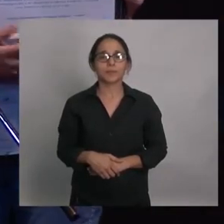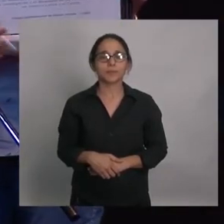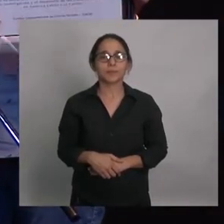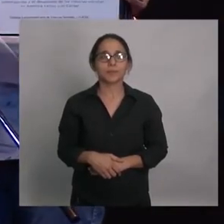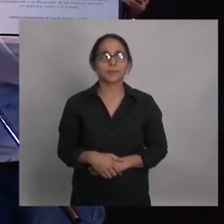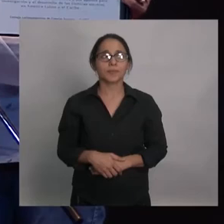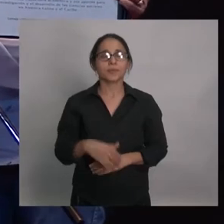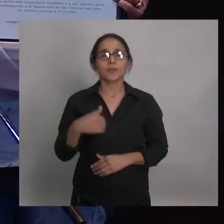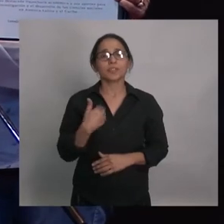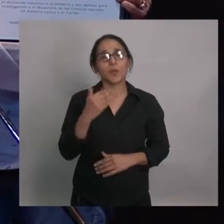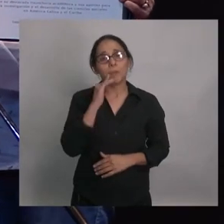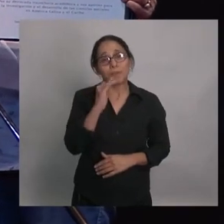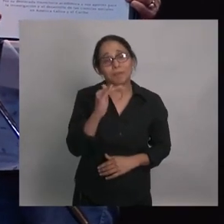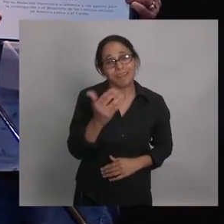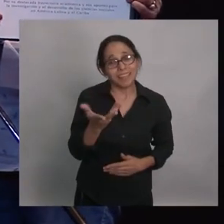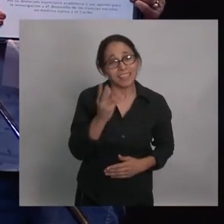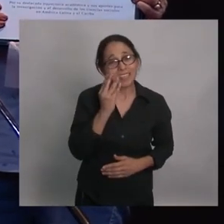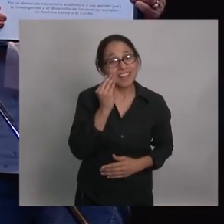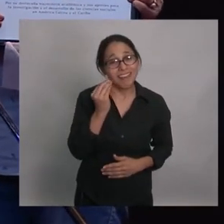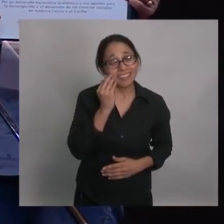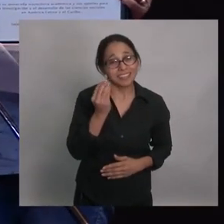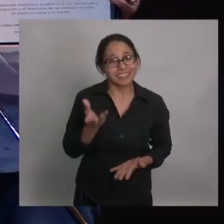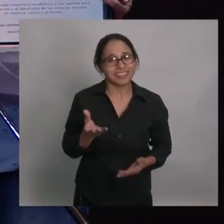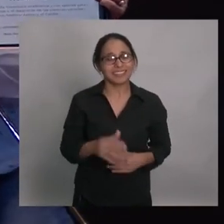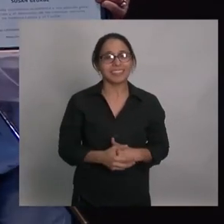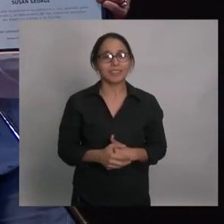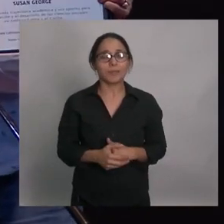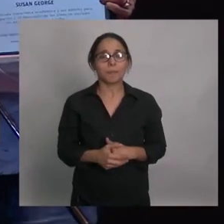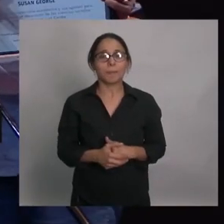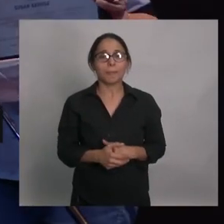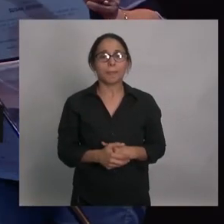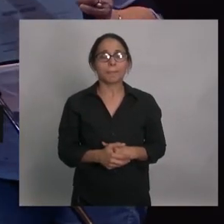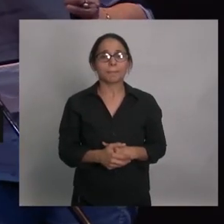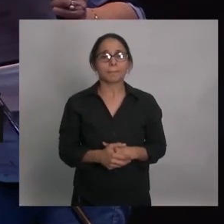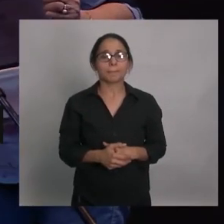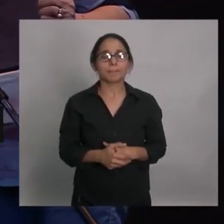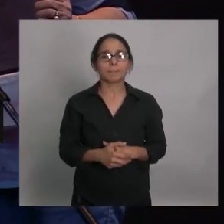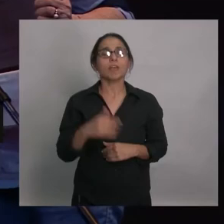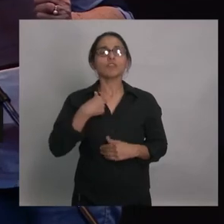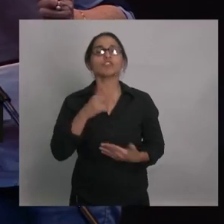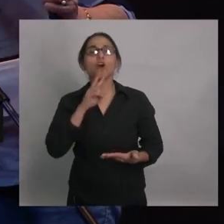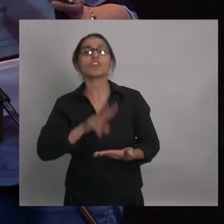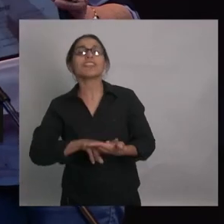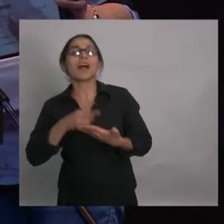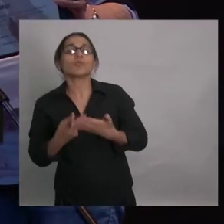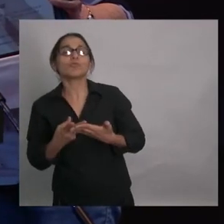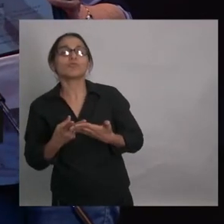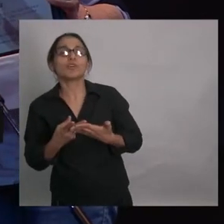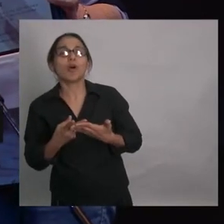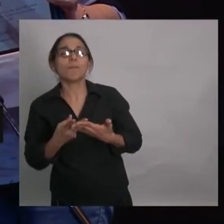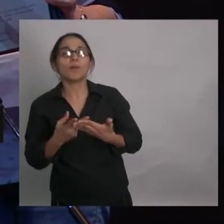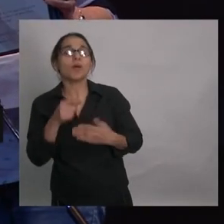hablo en inglés por favor yo la voy a traducir por qué